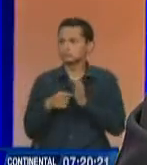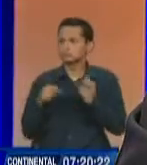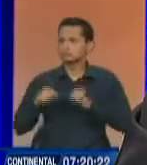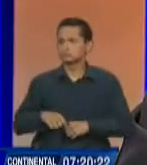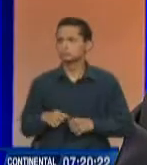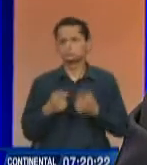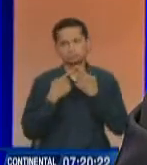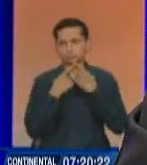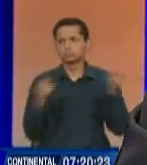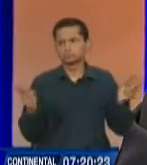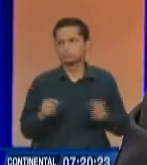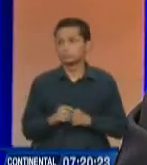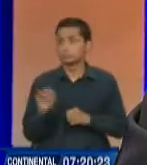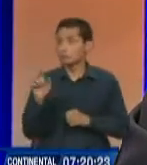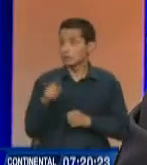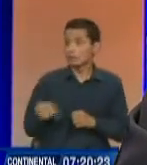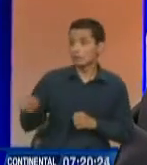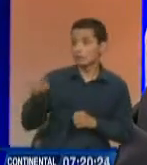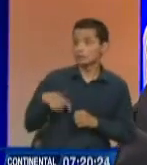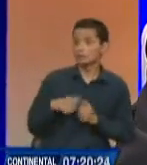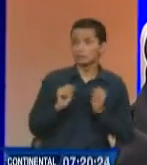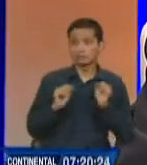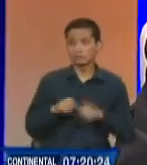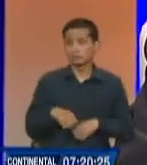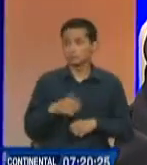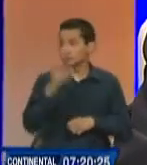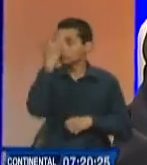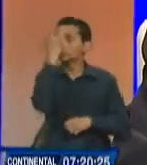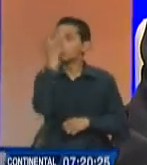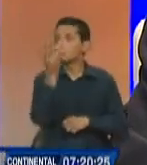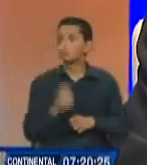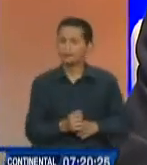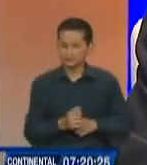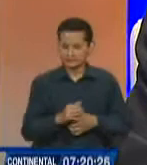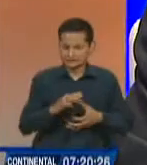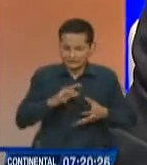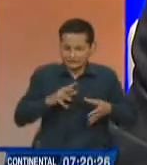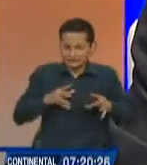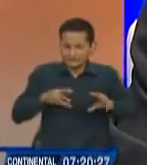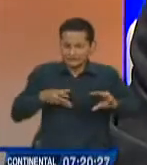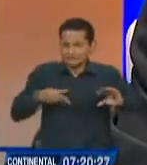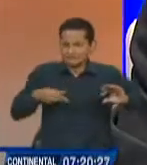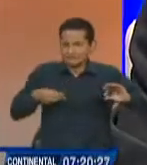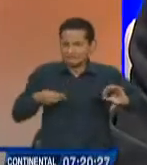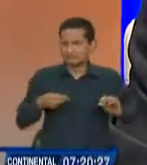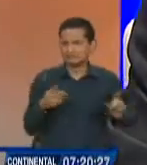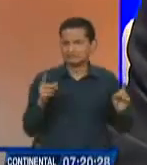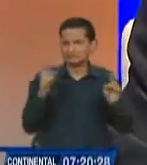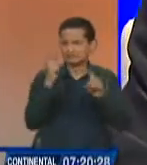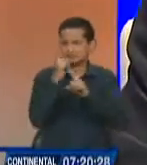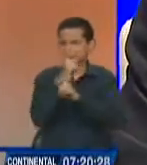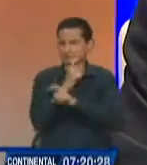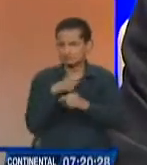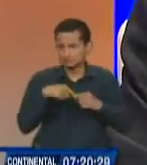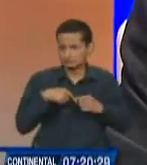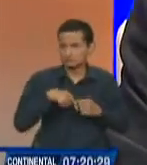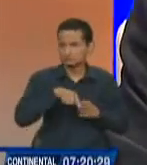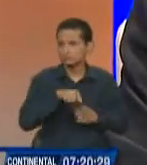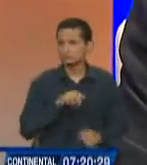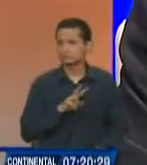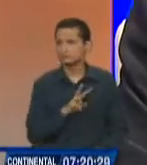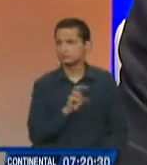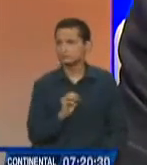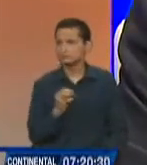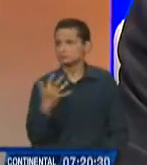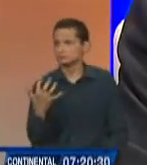dimensión. Ello responde a una situación compleja para este año. Yo creo que el señor presidente de la República, el ministro de